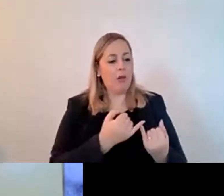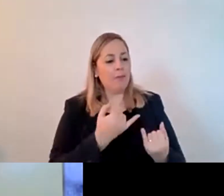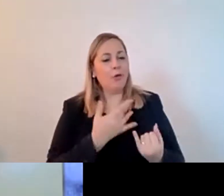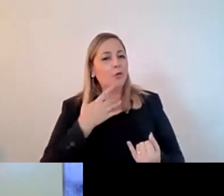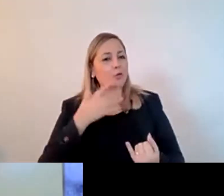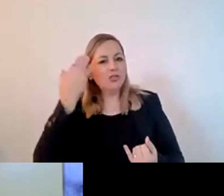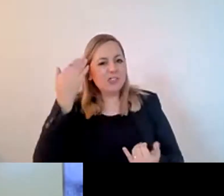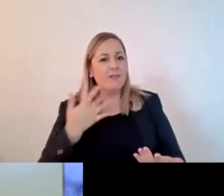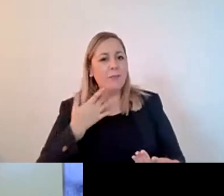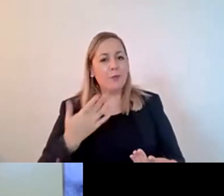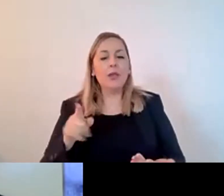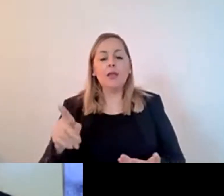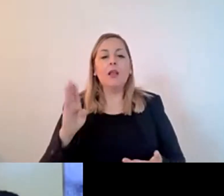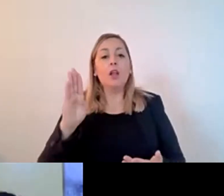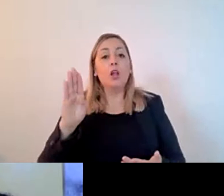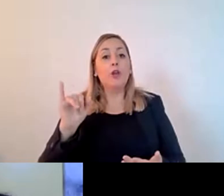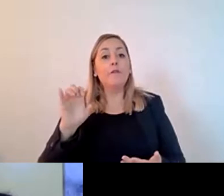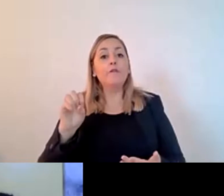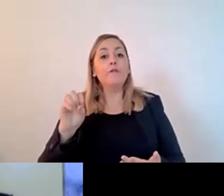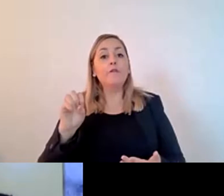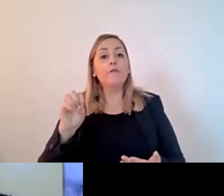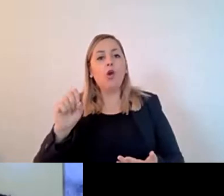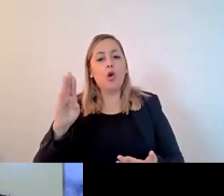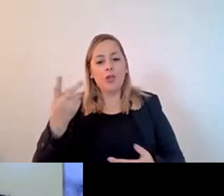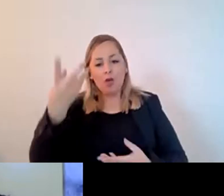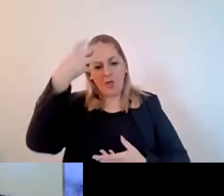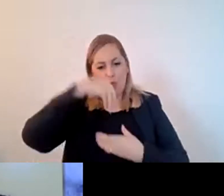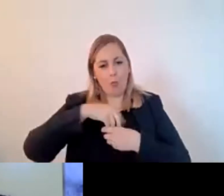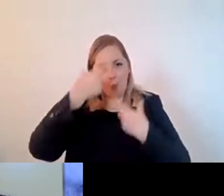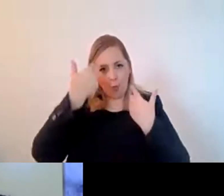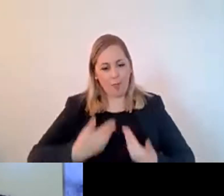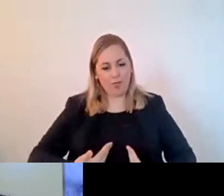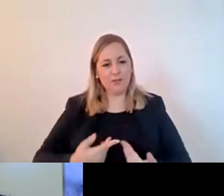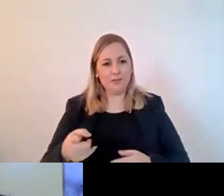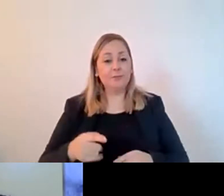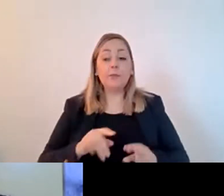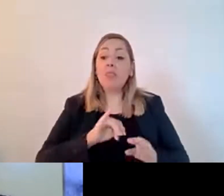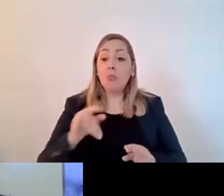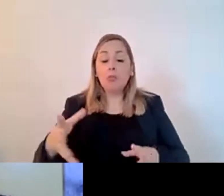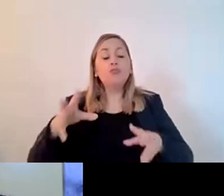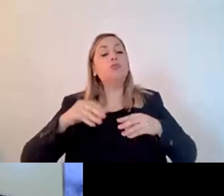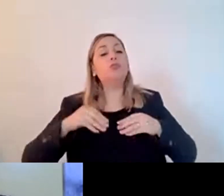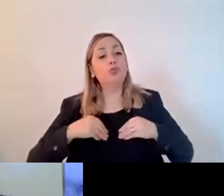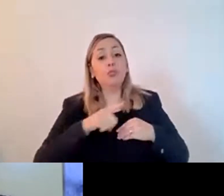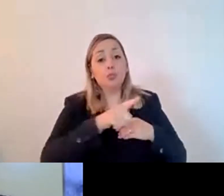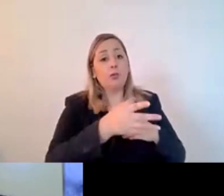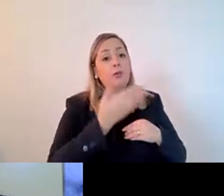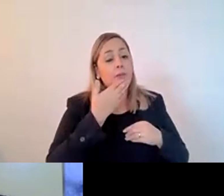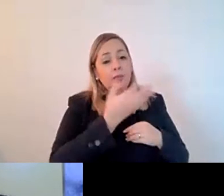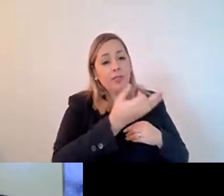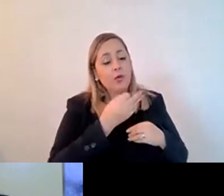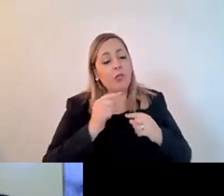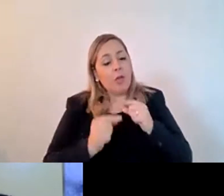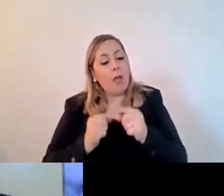porque es biológicamente lo que sucede. Entonces, pero después cuando ellos mismos van asumiendo, usted igual dijo que de a poco